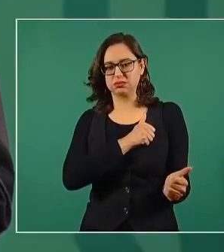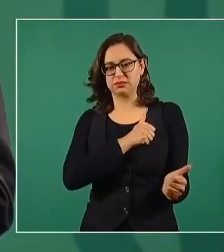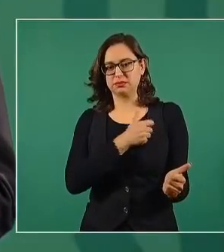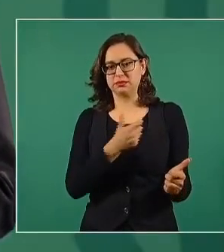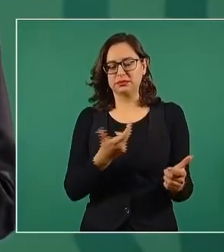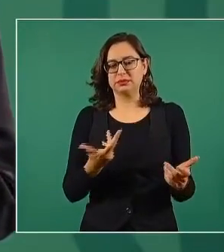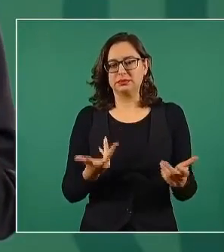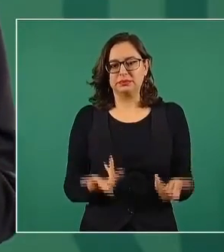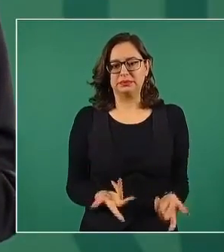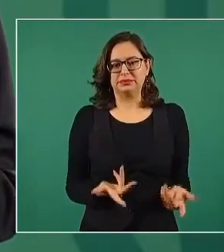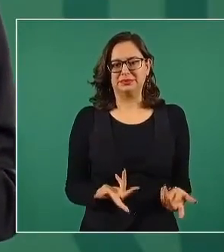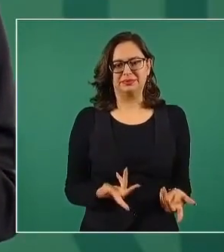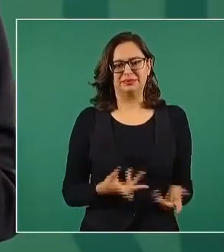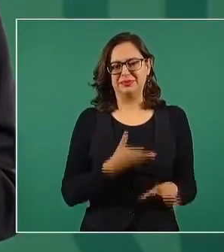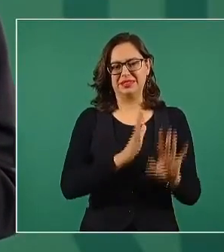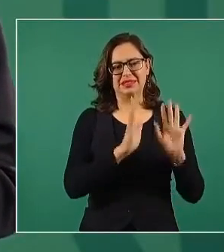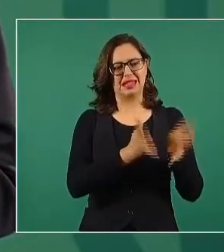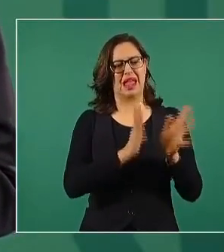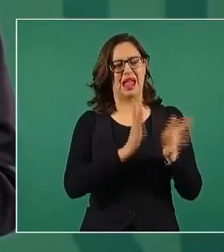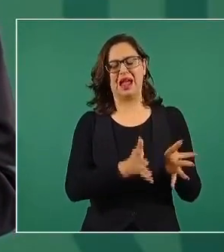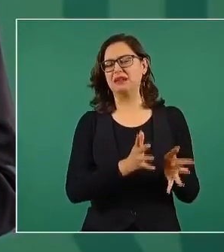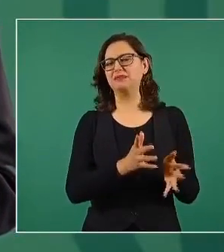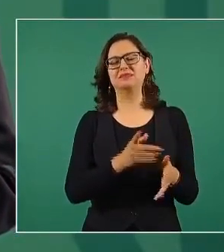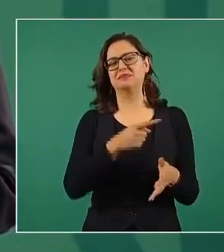que son anacronismos,